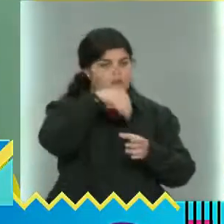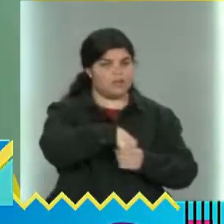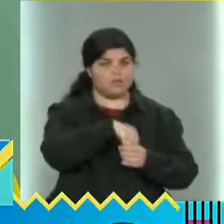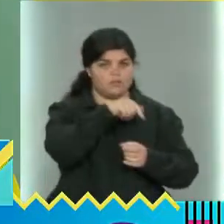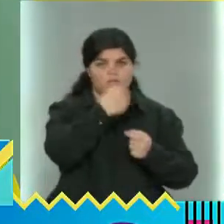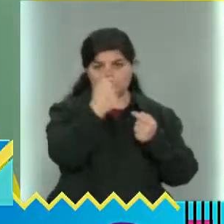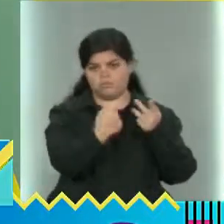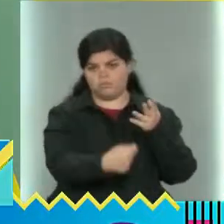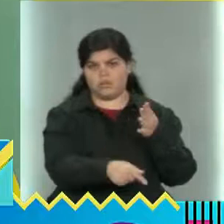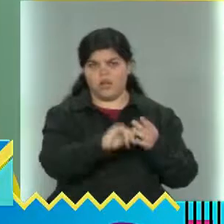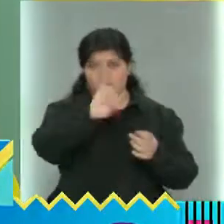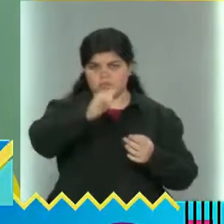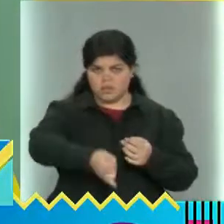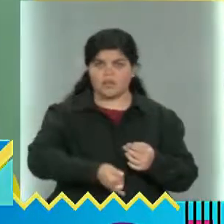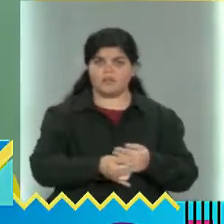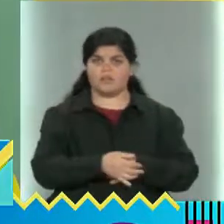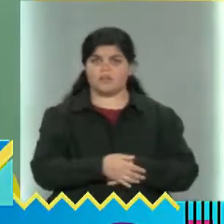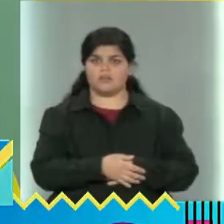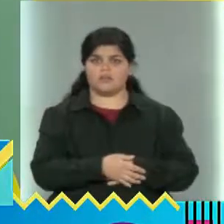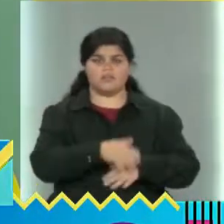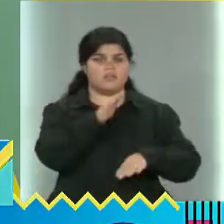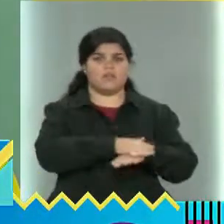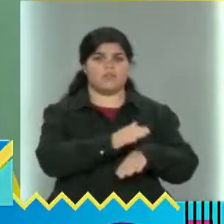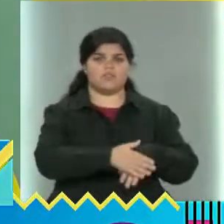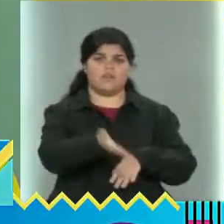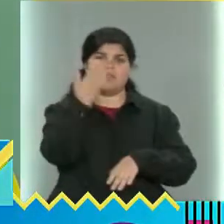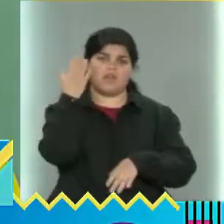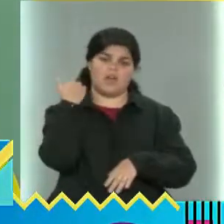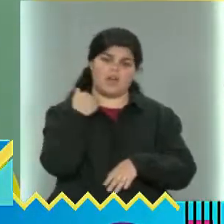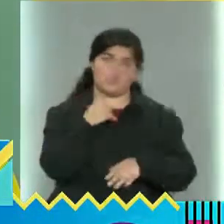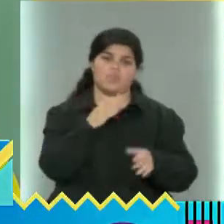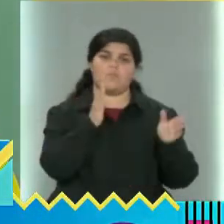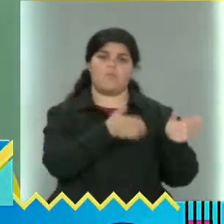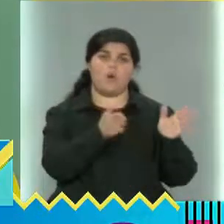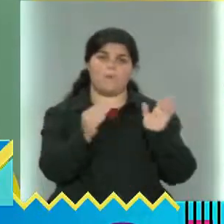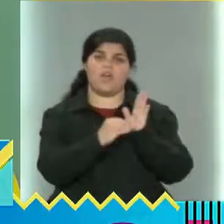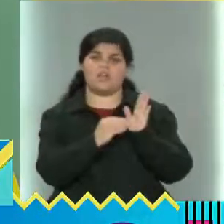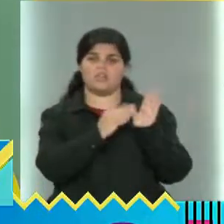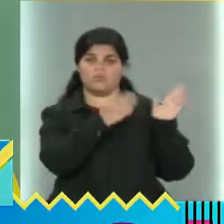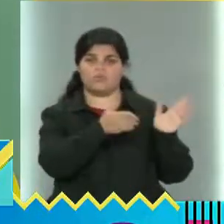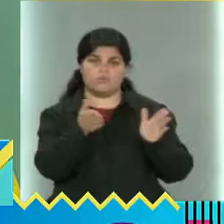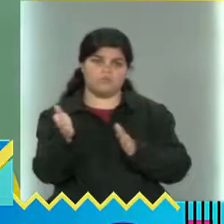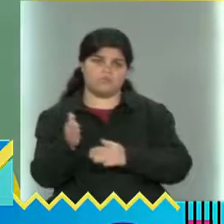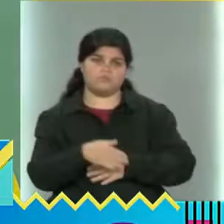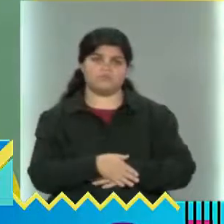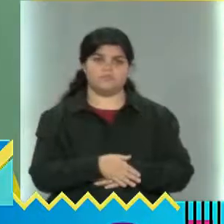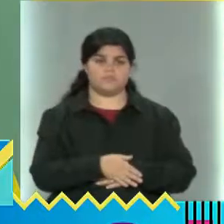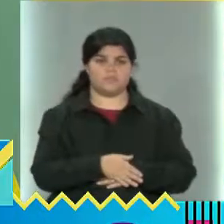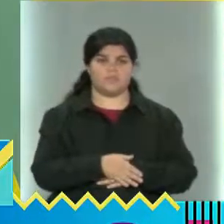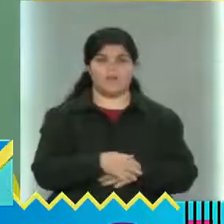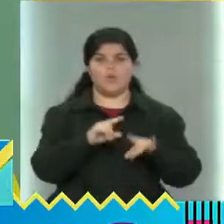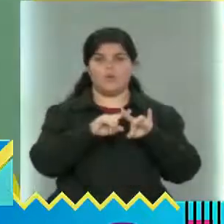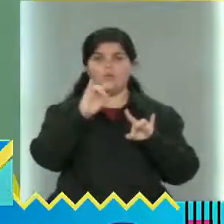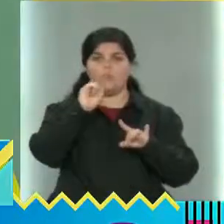Pero hay un montón de autores que se han hecho cargo de su época en su momento. Urondo, Walsh, por citar plumas más